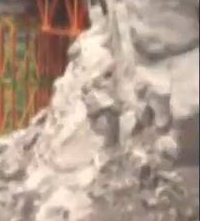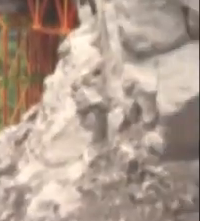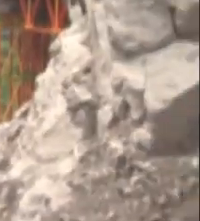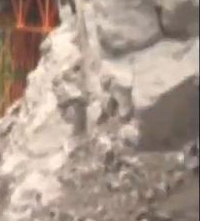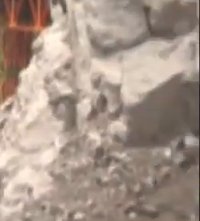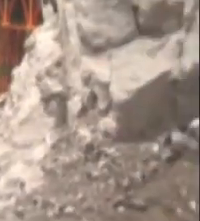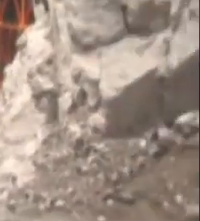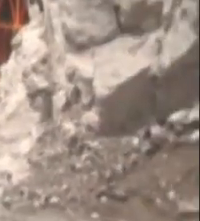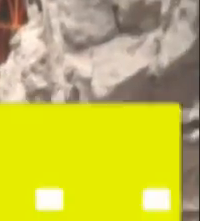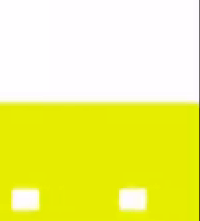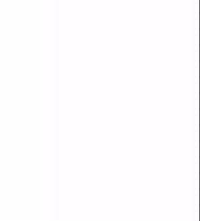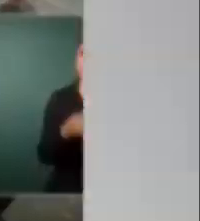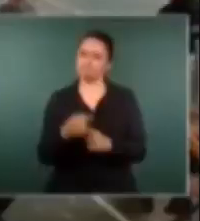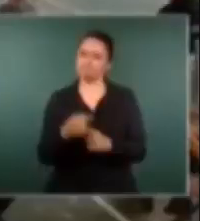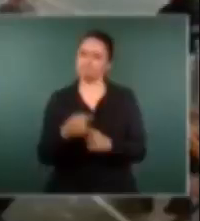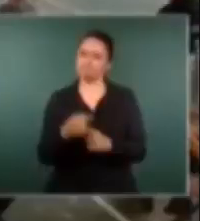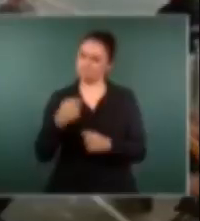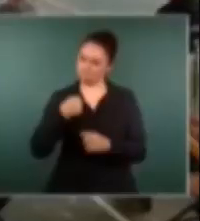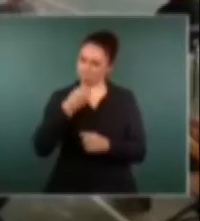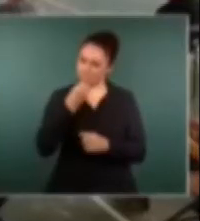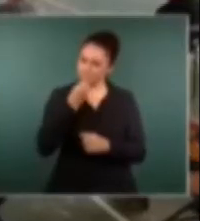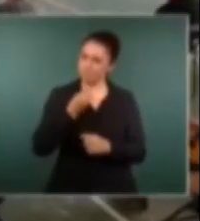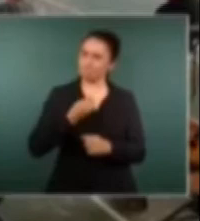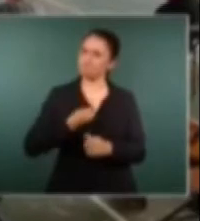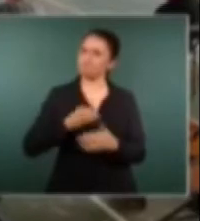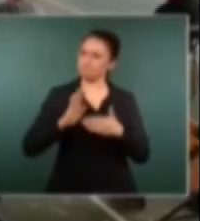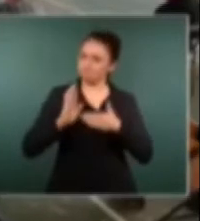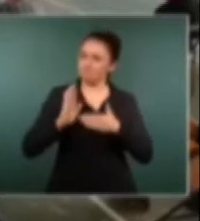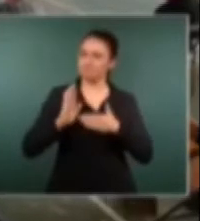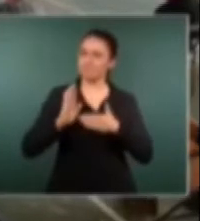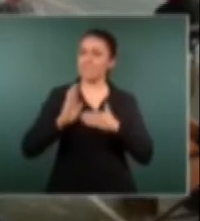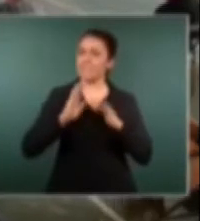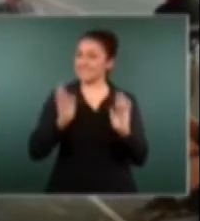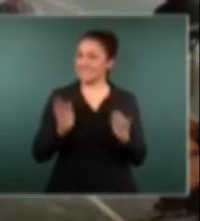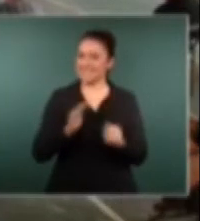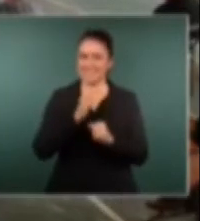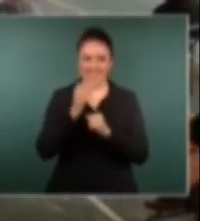avance en trabajos. Se va a terminar